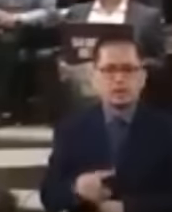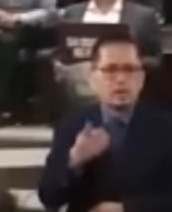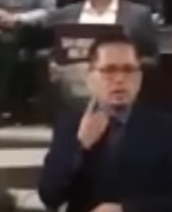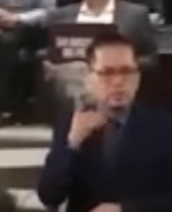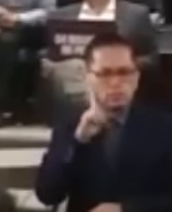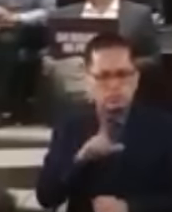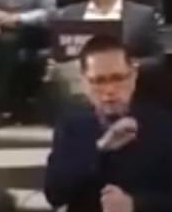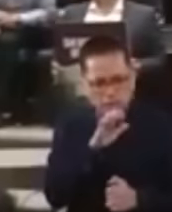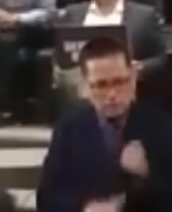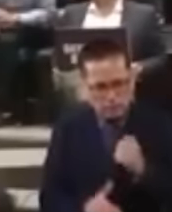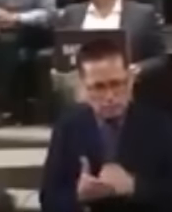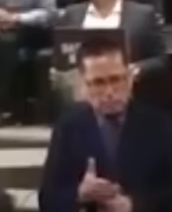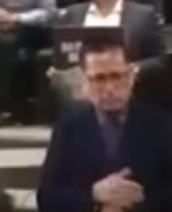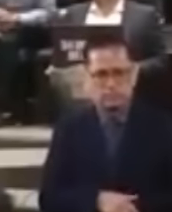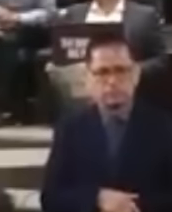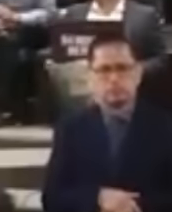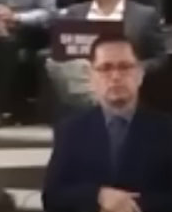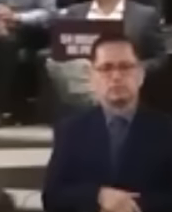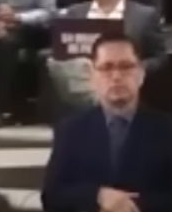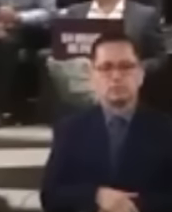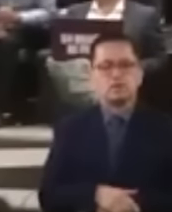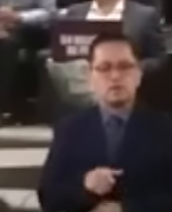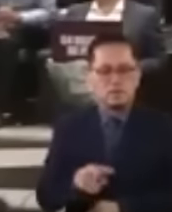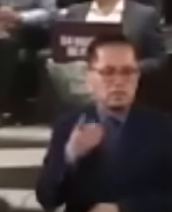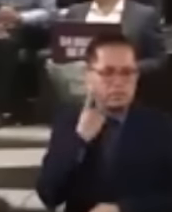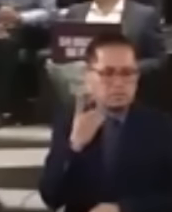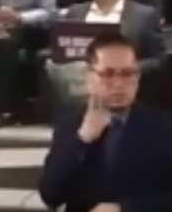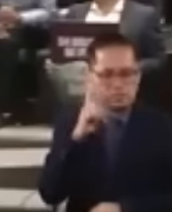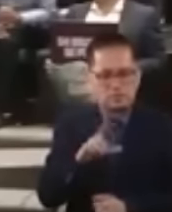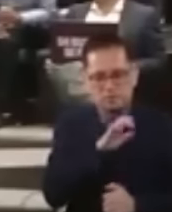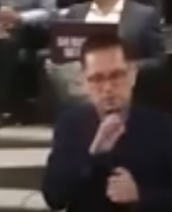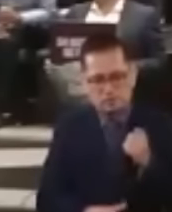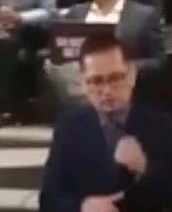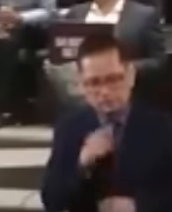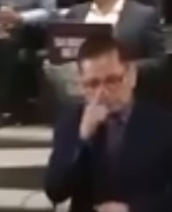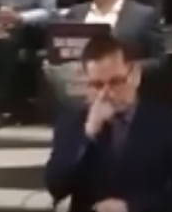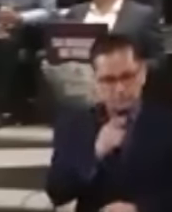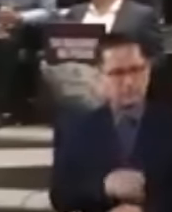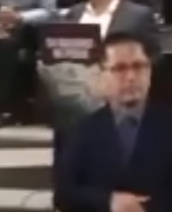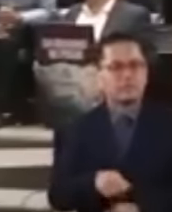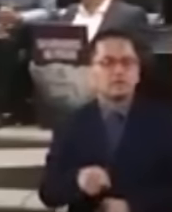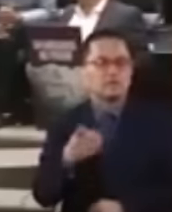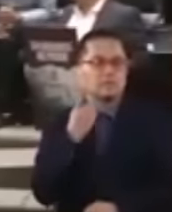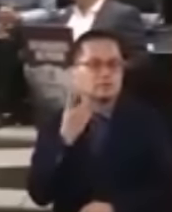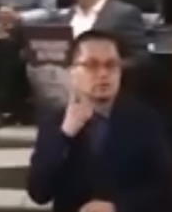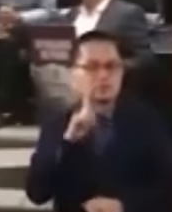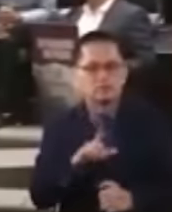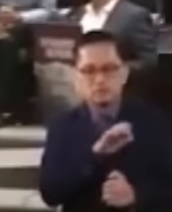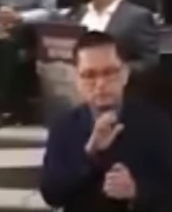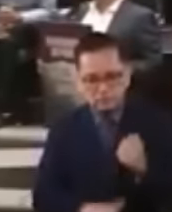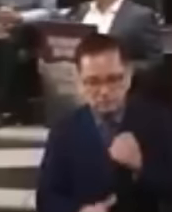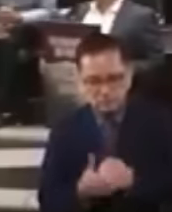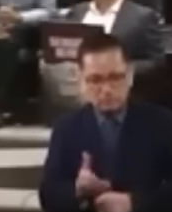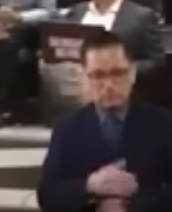para 300,000 niñas y niños con discapacidad y que se les apoye con